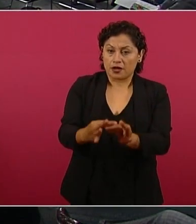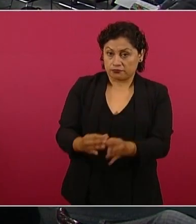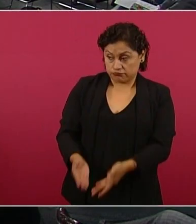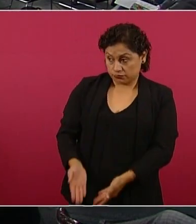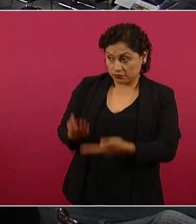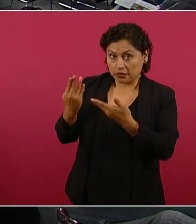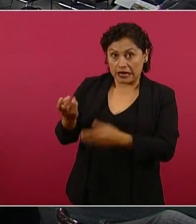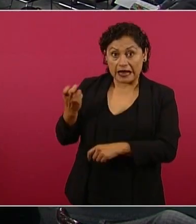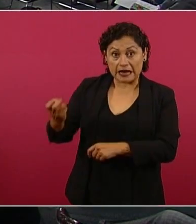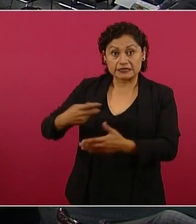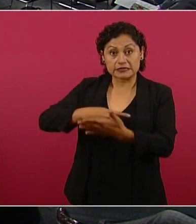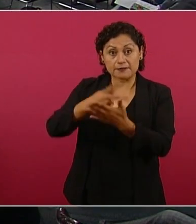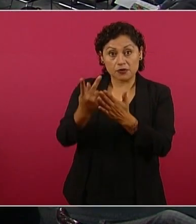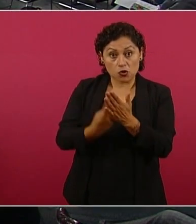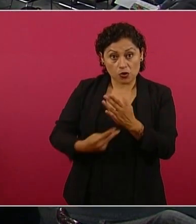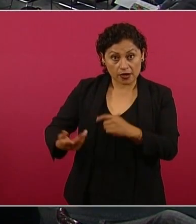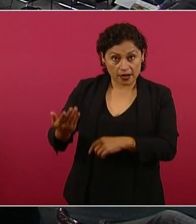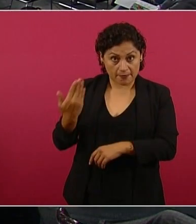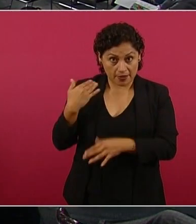lo tenemos que tener